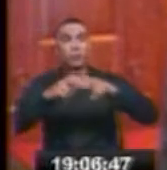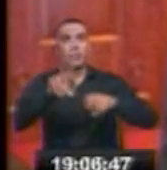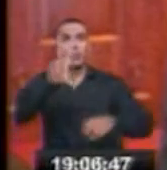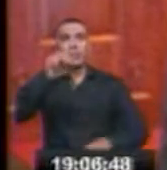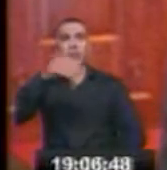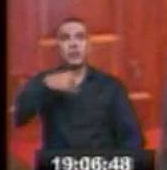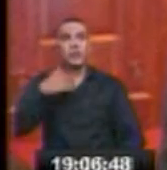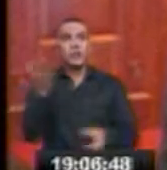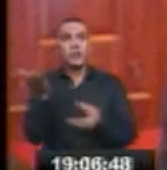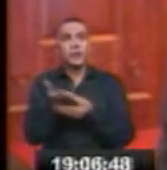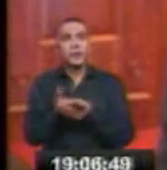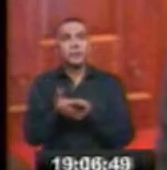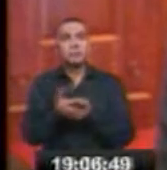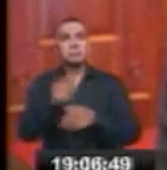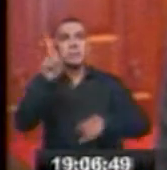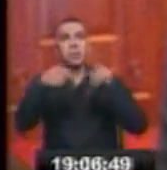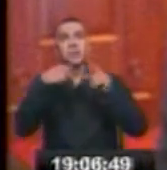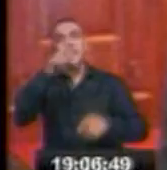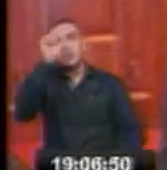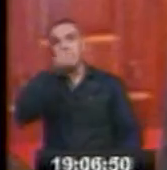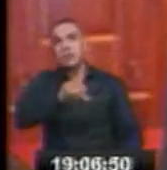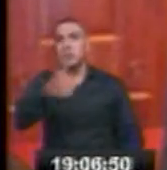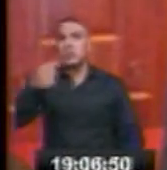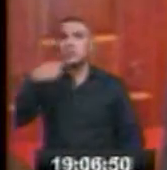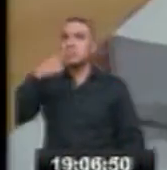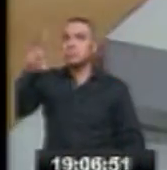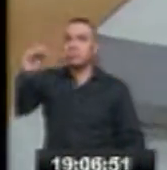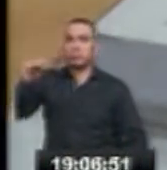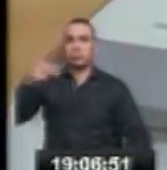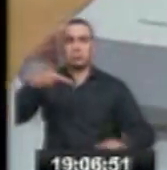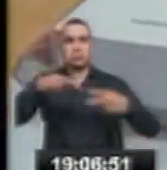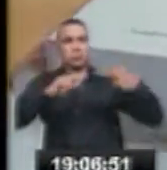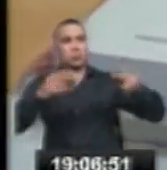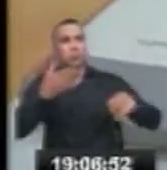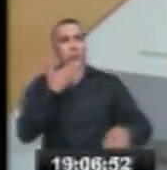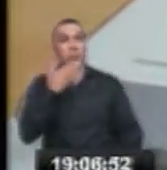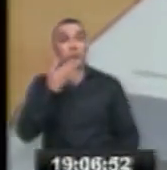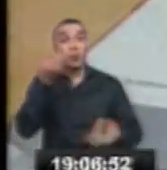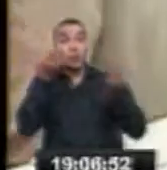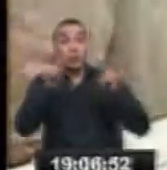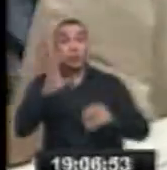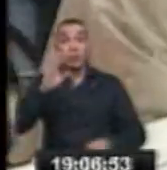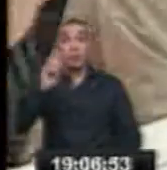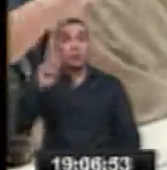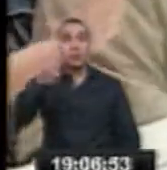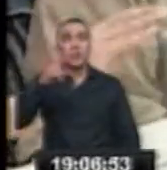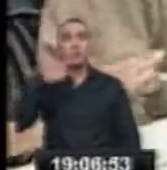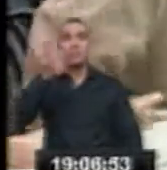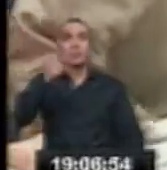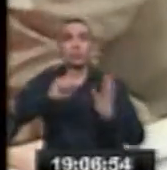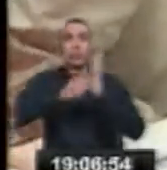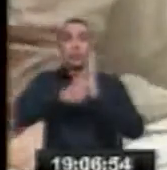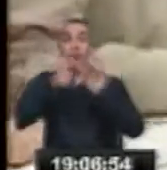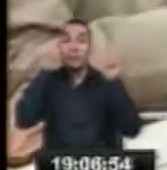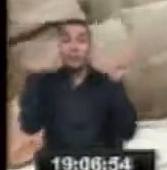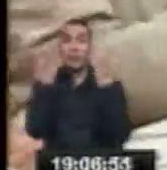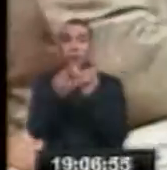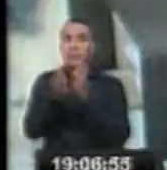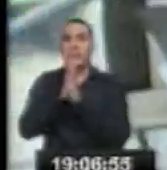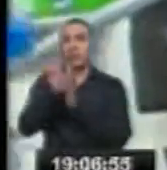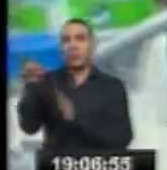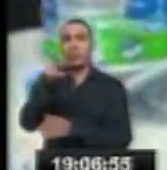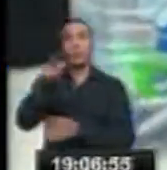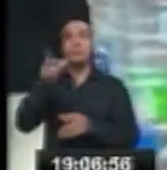tenía actas, hay versiones que sí habían actas dentro del comité como tal. Además, César Litardo dice que exigirá a la Contraloría y Fiscalía se